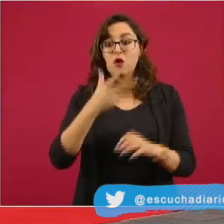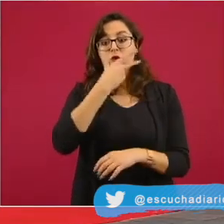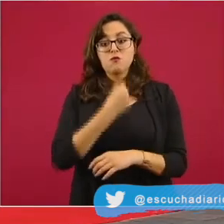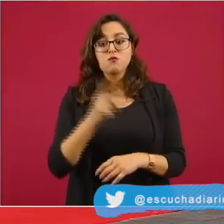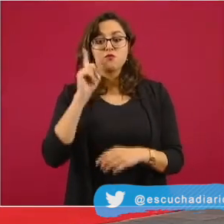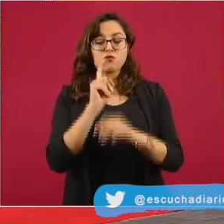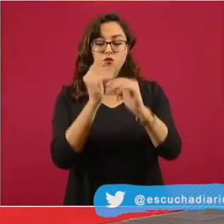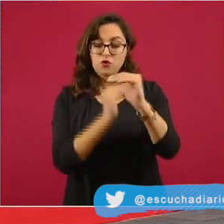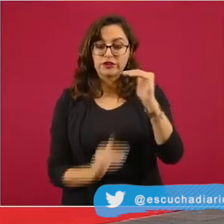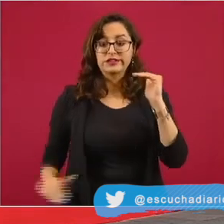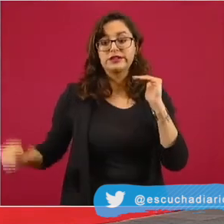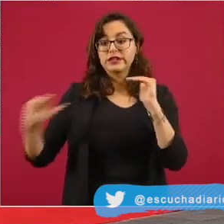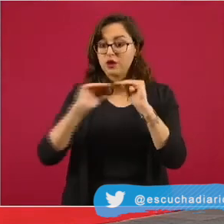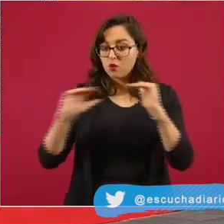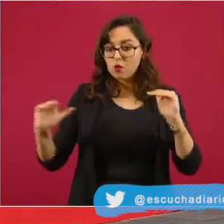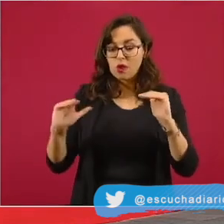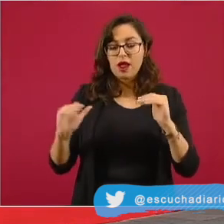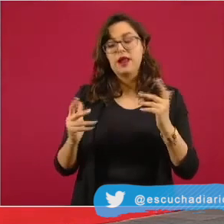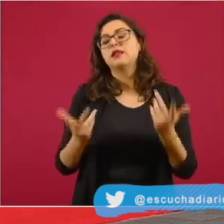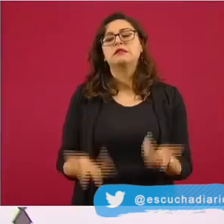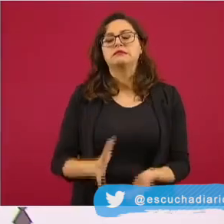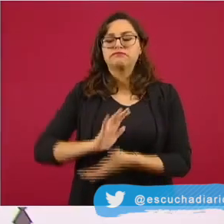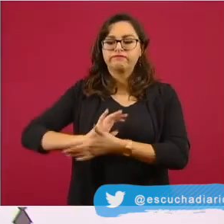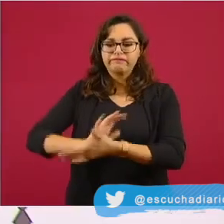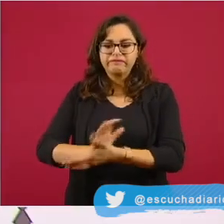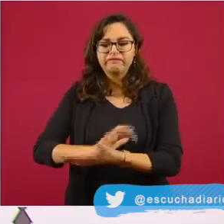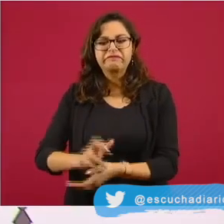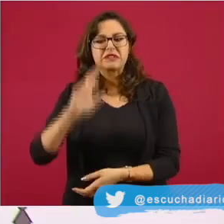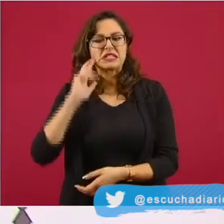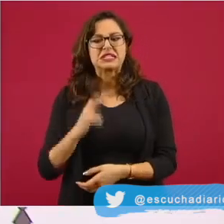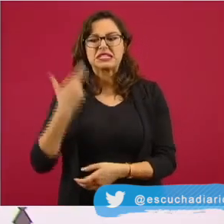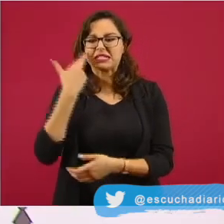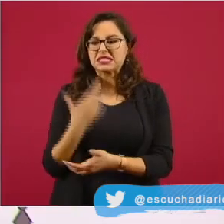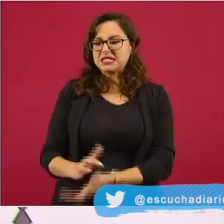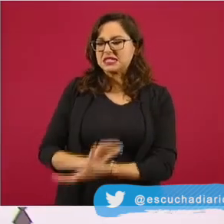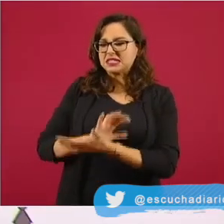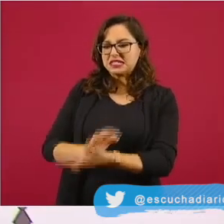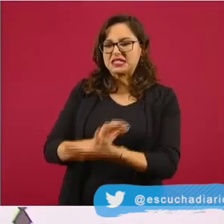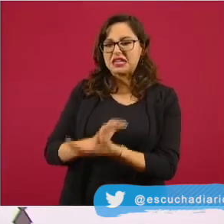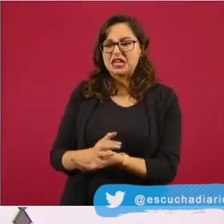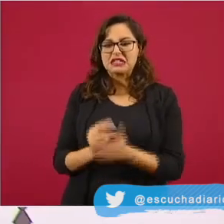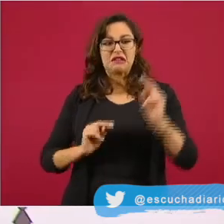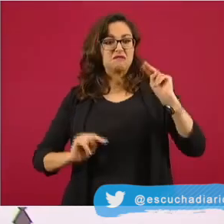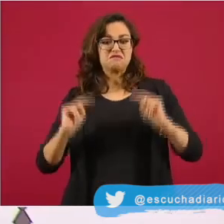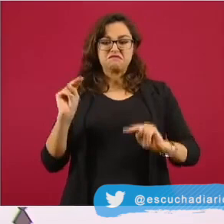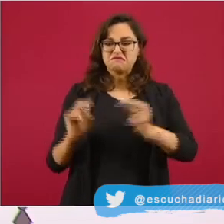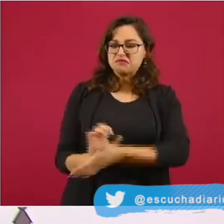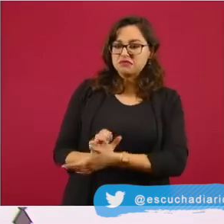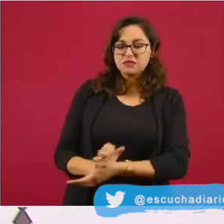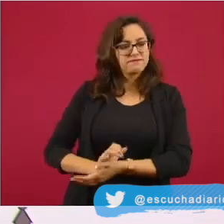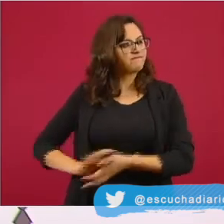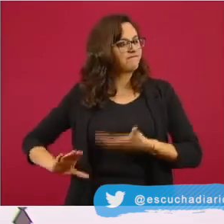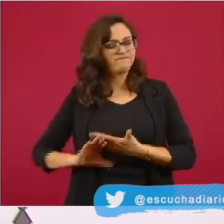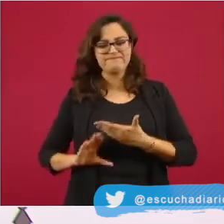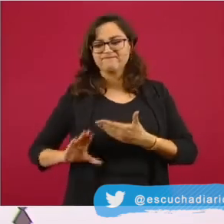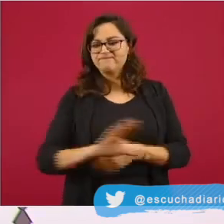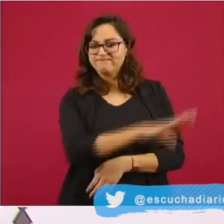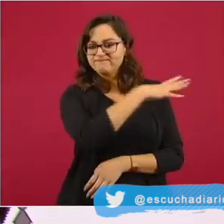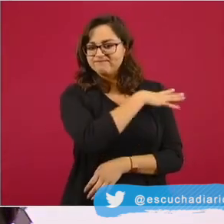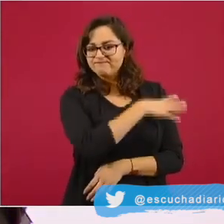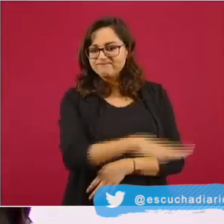se repudia la discriminación, el racismo y el clasismo. Se fortalecen